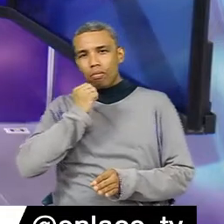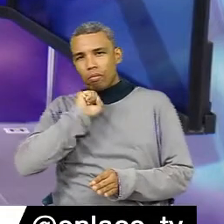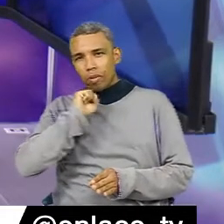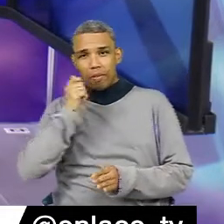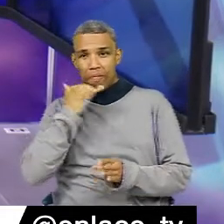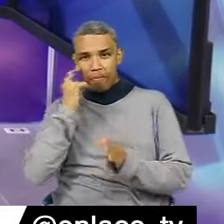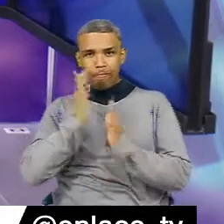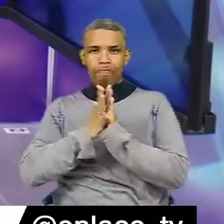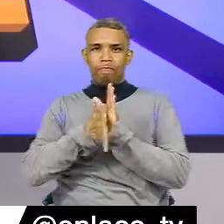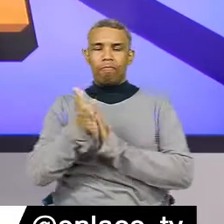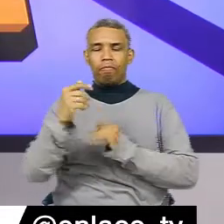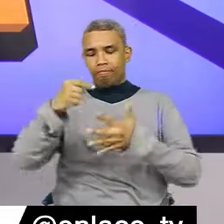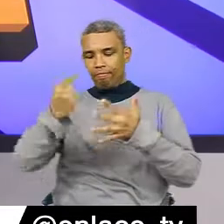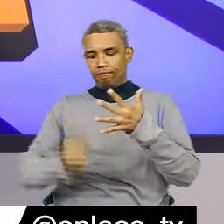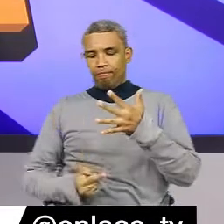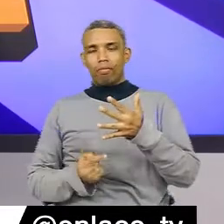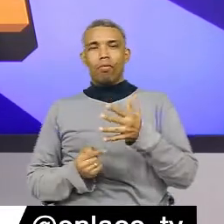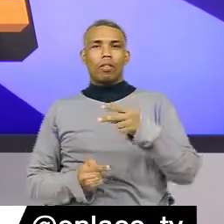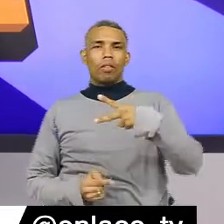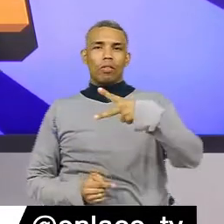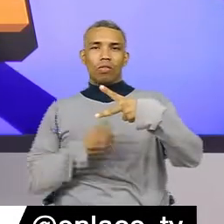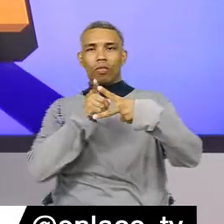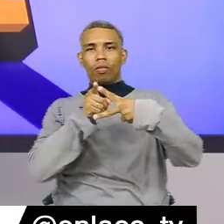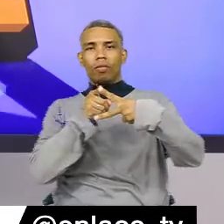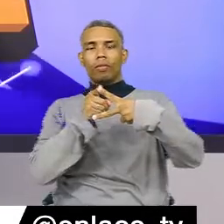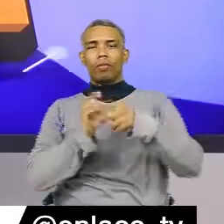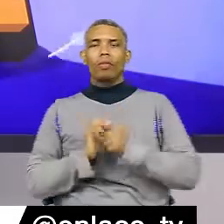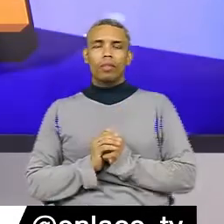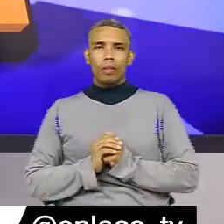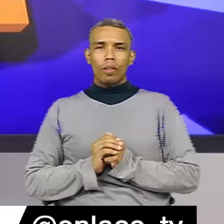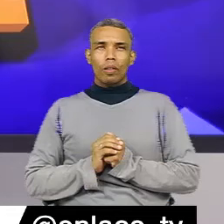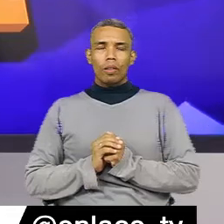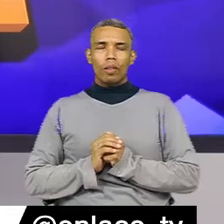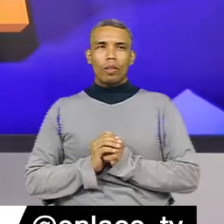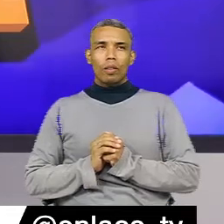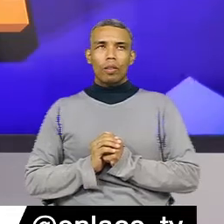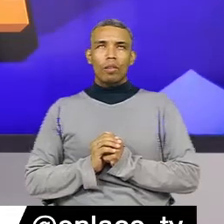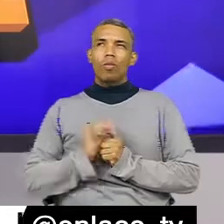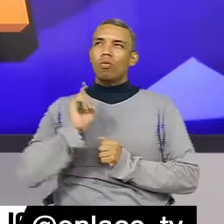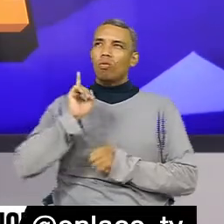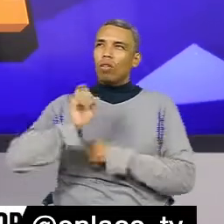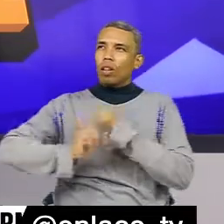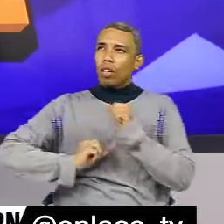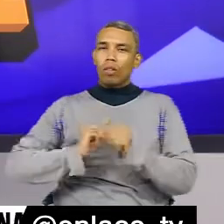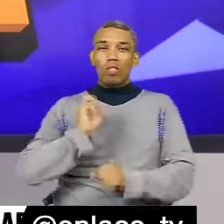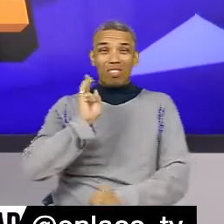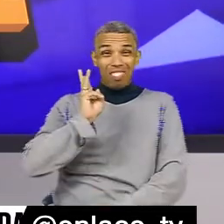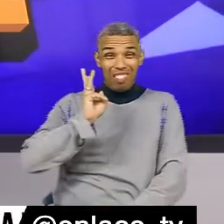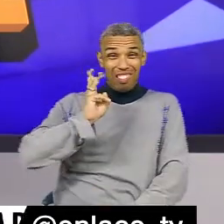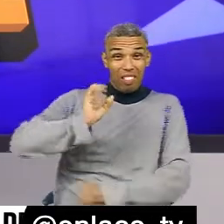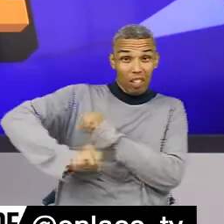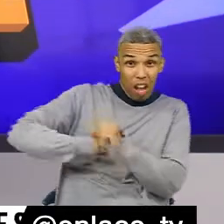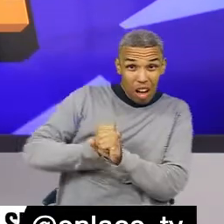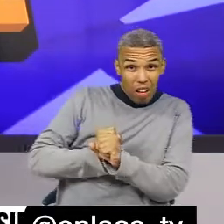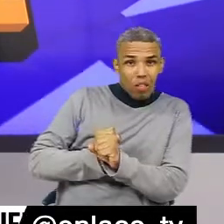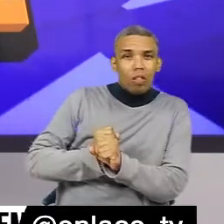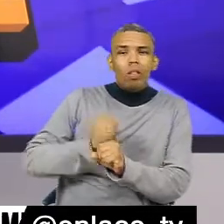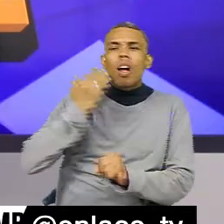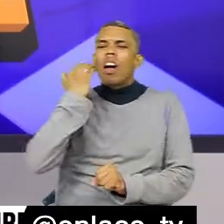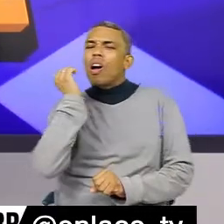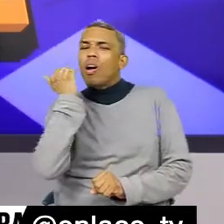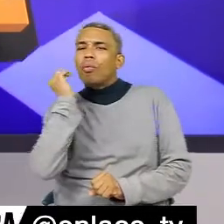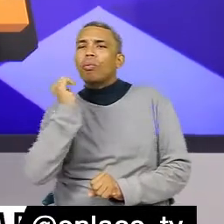nuestros titulares. Hoy se cumplen 3 años del feminicidio de Marta Conde en hechos ocurridos en la entrada del corregimiento Meseta